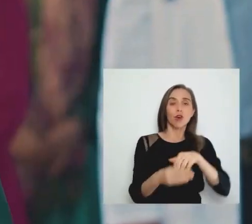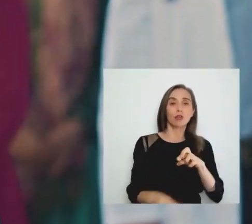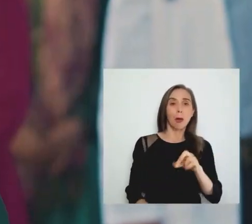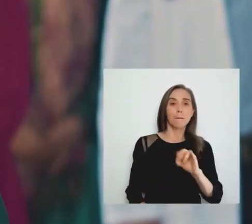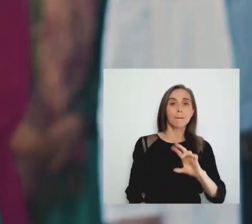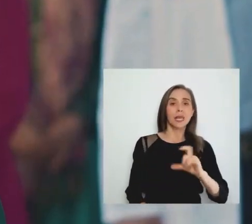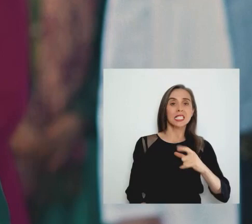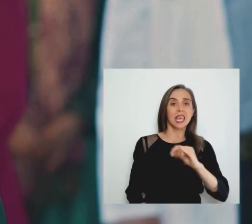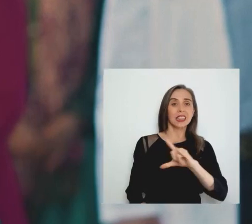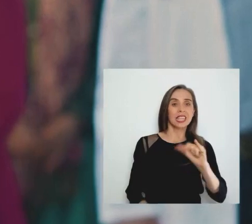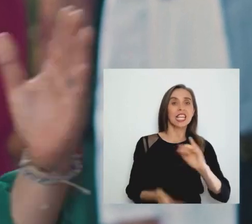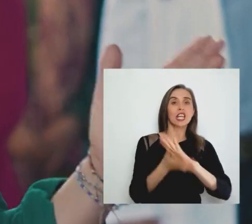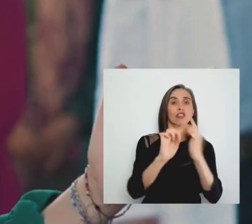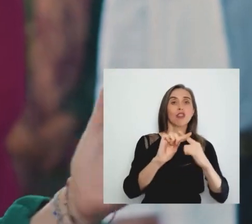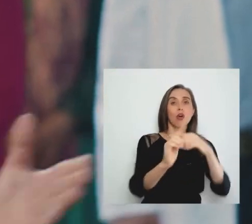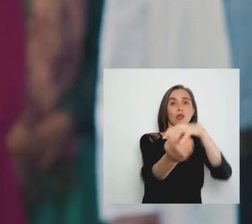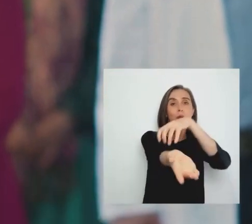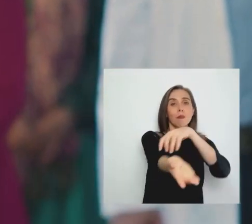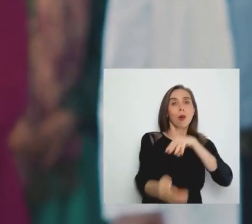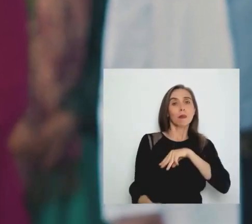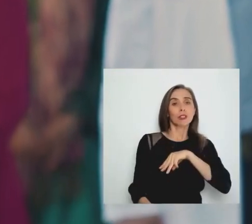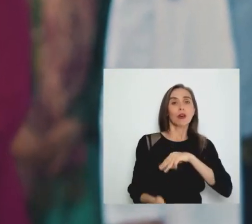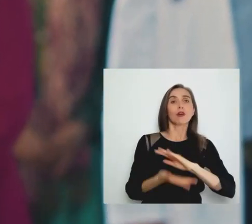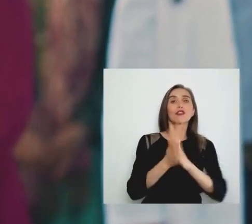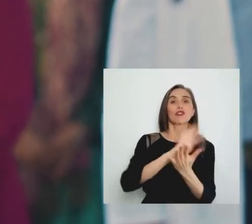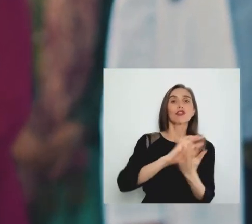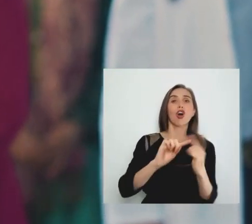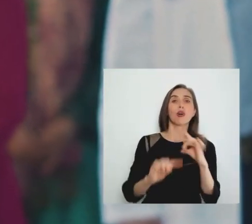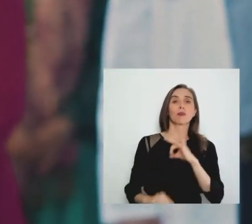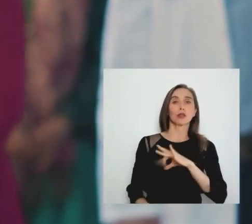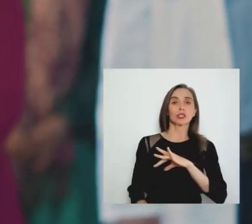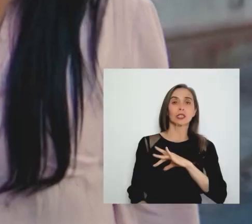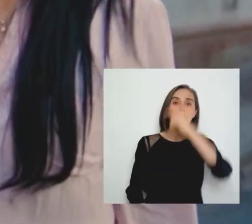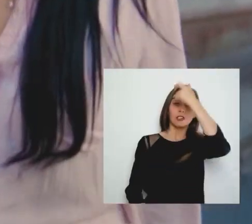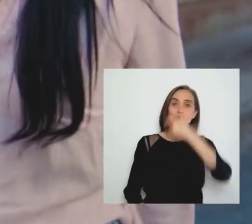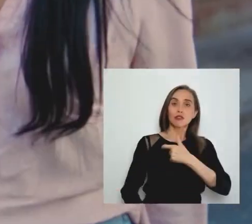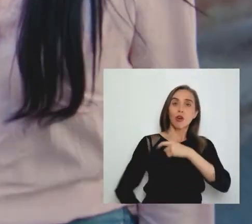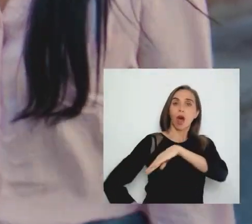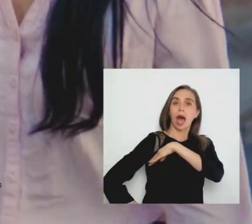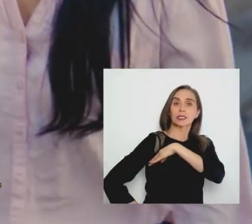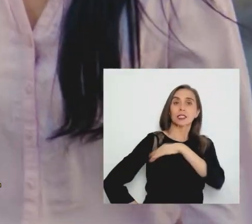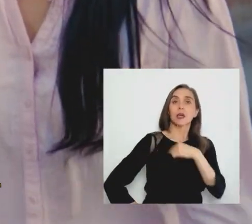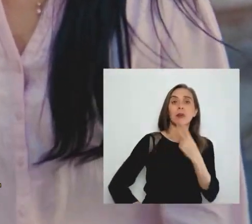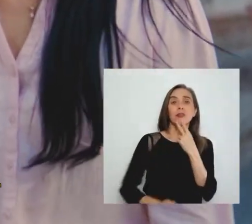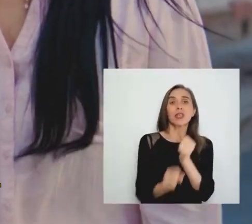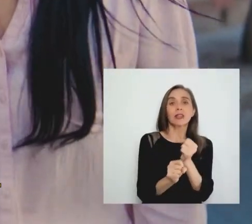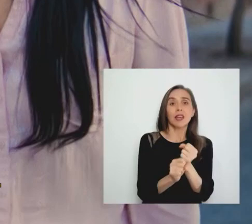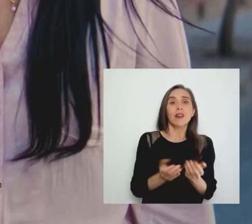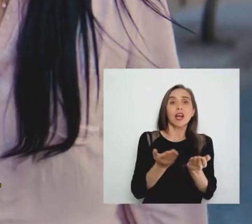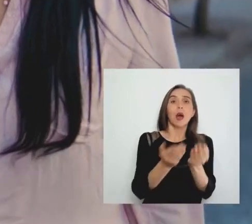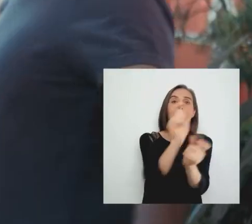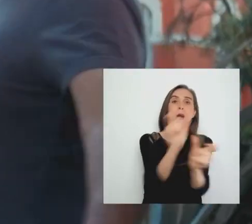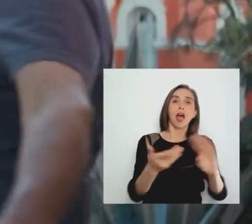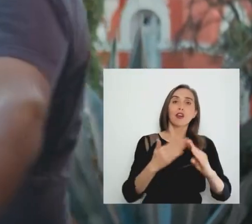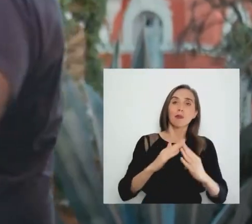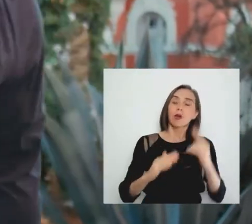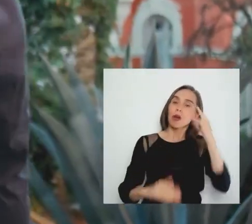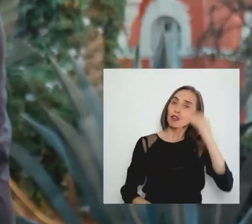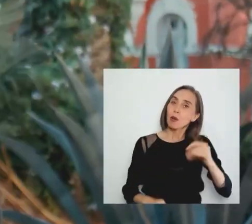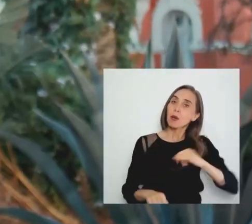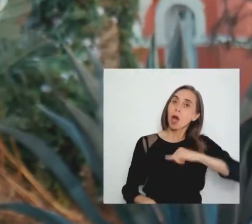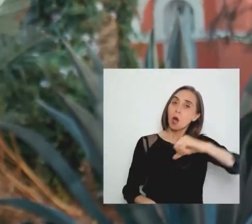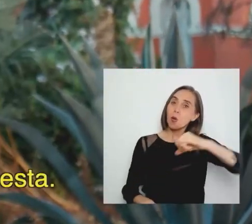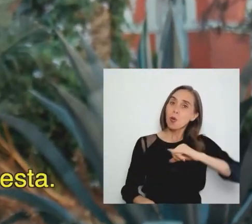boda por la región metropolitana todo por chile como asistente social y dedicado mi vida a la comunidad estoy